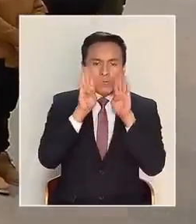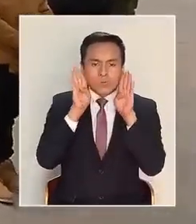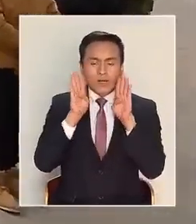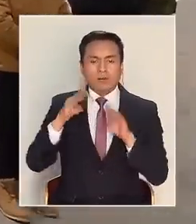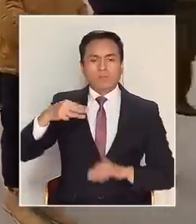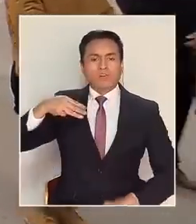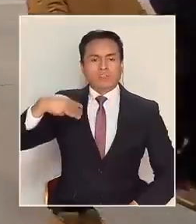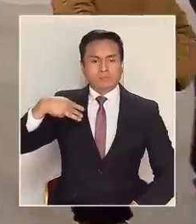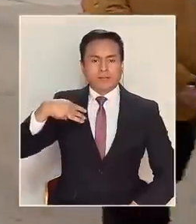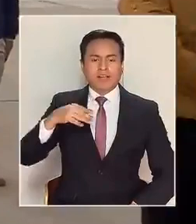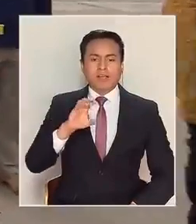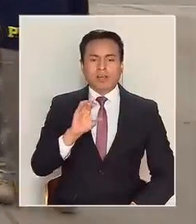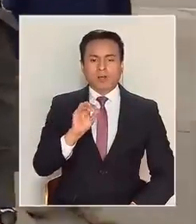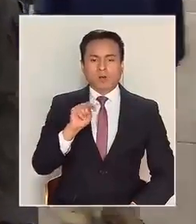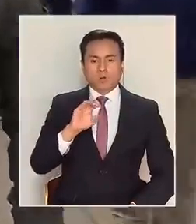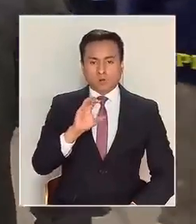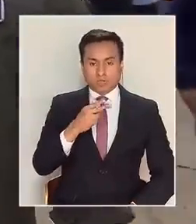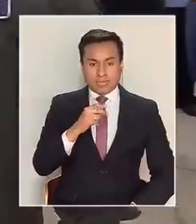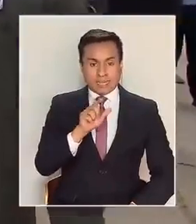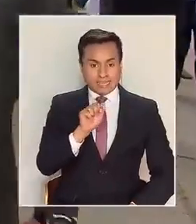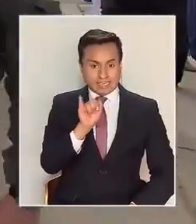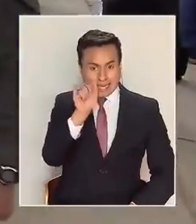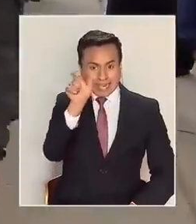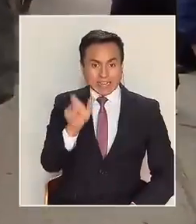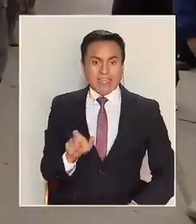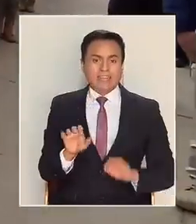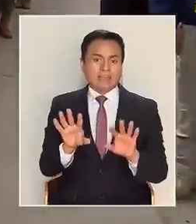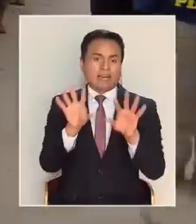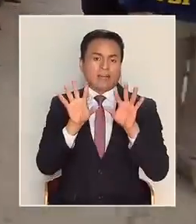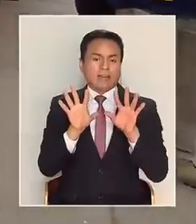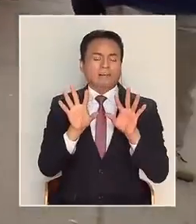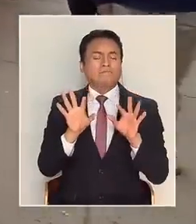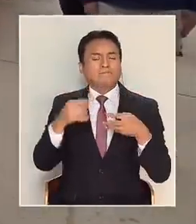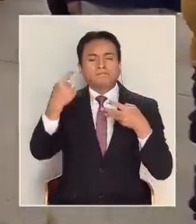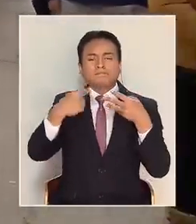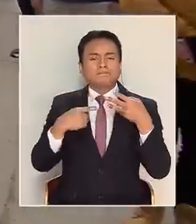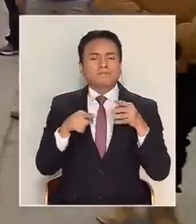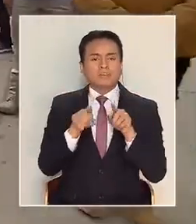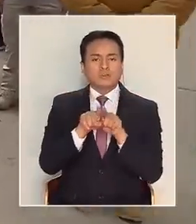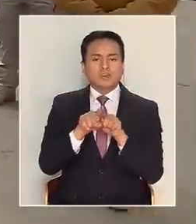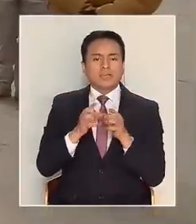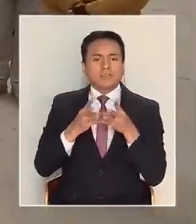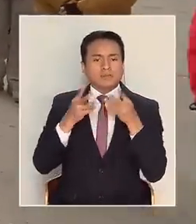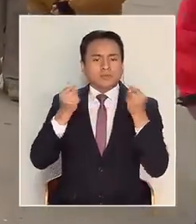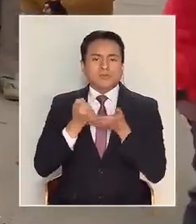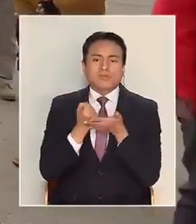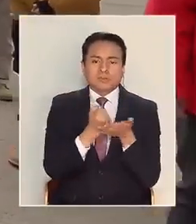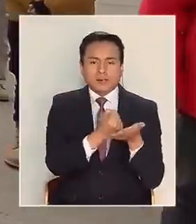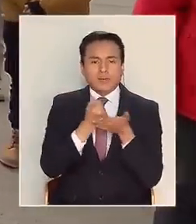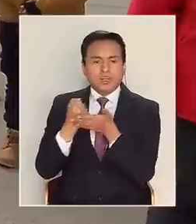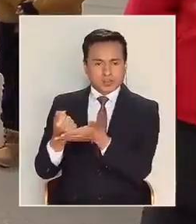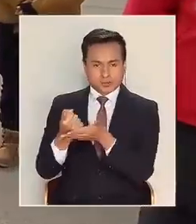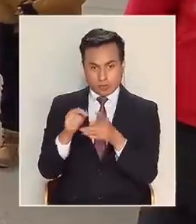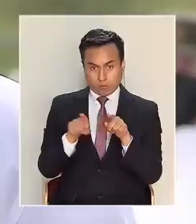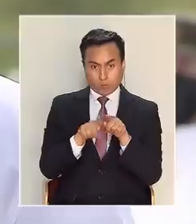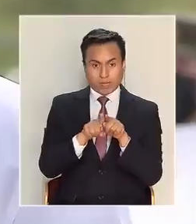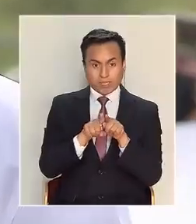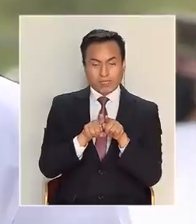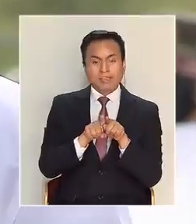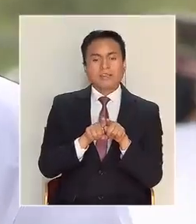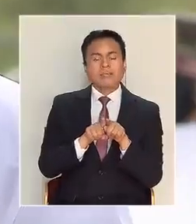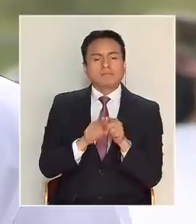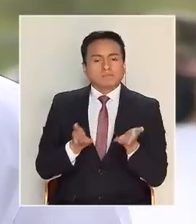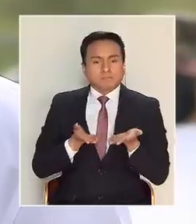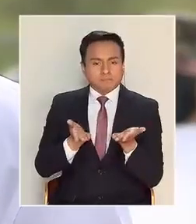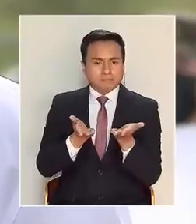la Municipalidad de Conchalí. Se destacan sus principales atributos como su espíritu de colaboración y disposición